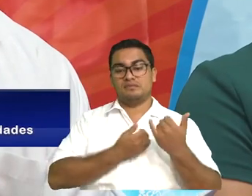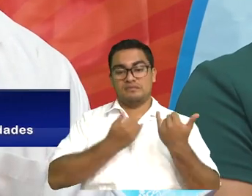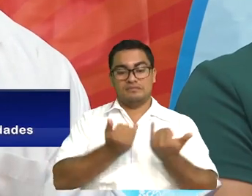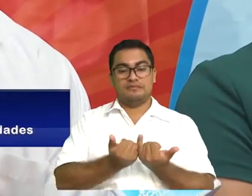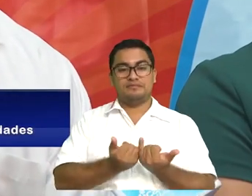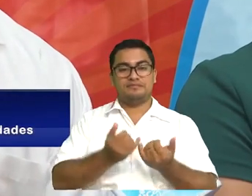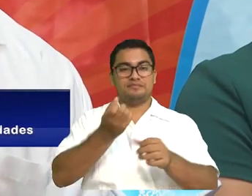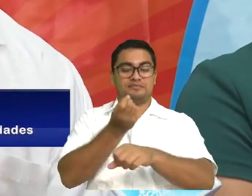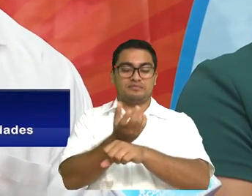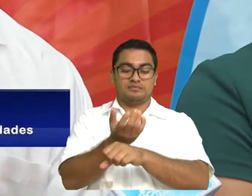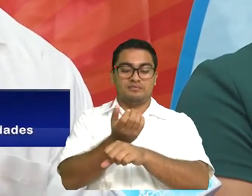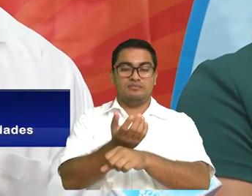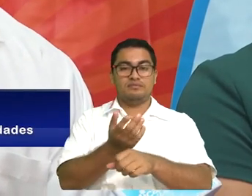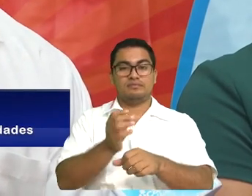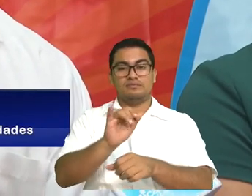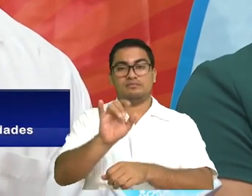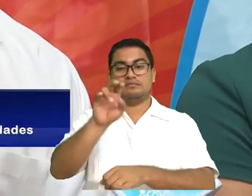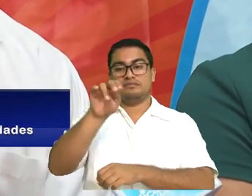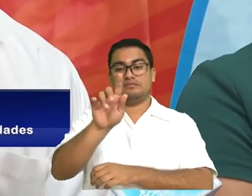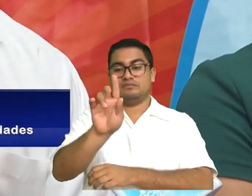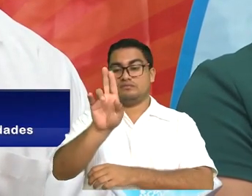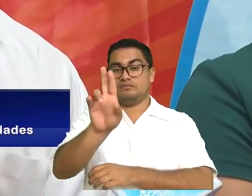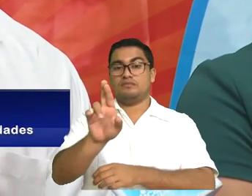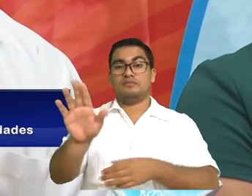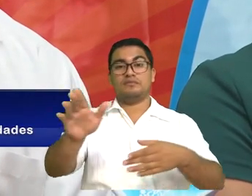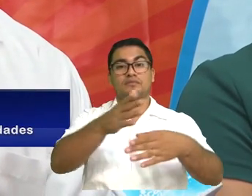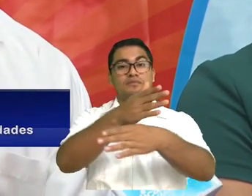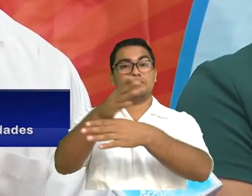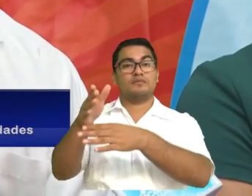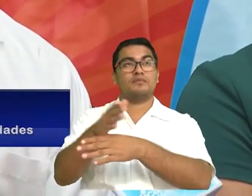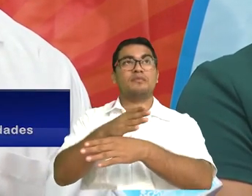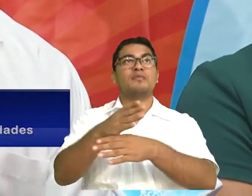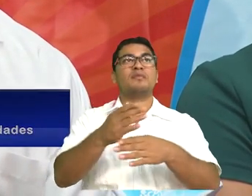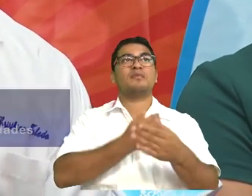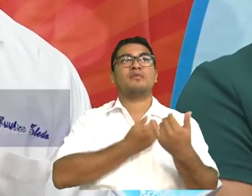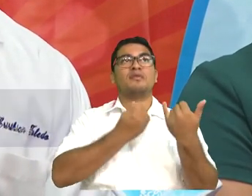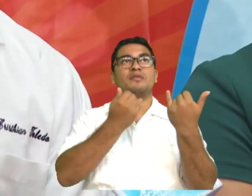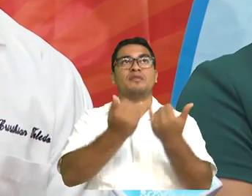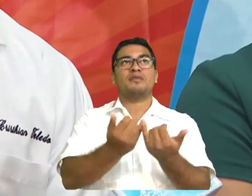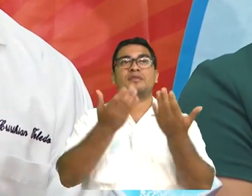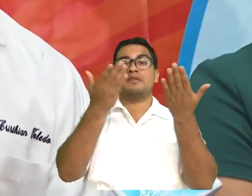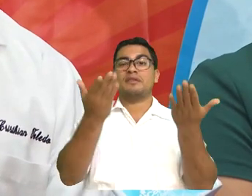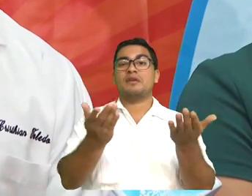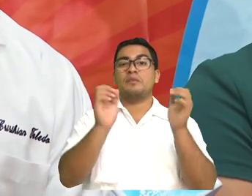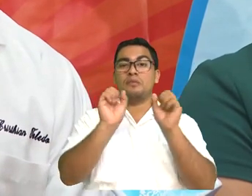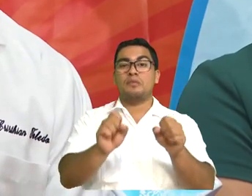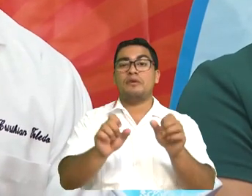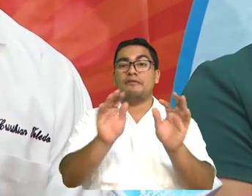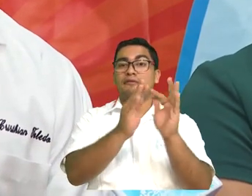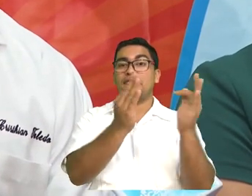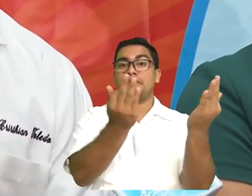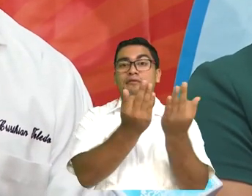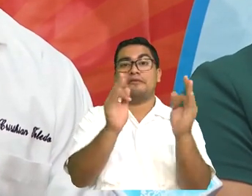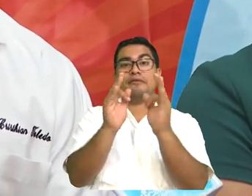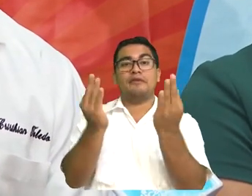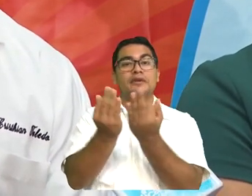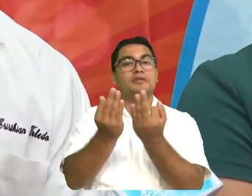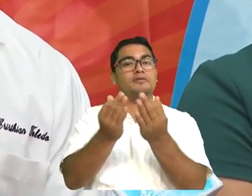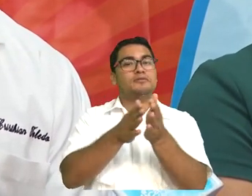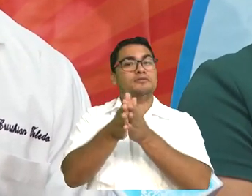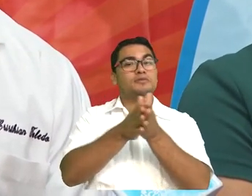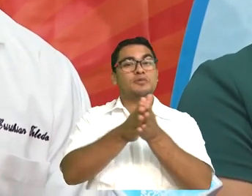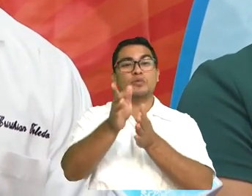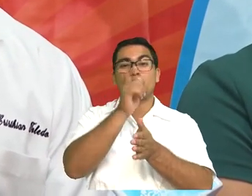las alcaldías, el INTUR y otras instituciones para garantizar con tranquilidad a la familia y el disfrute de